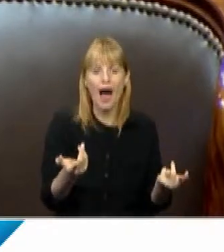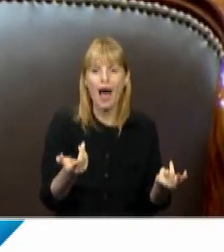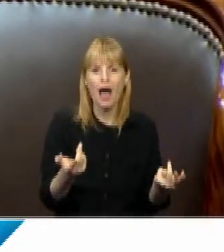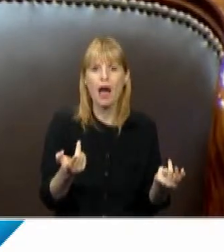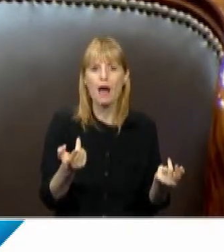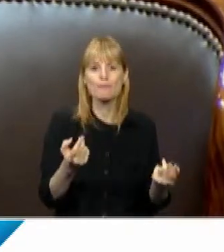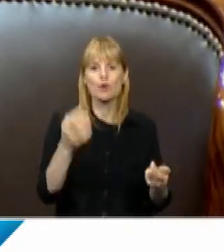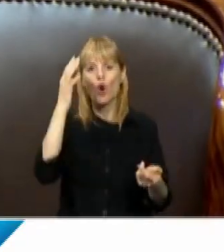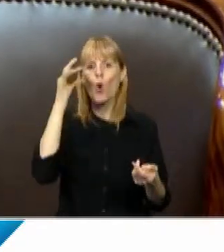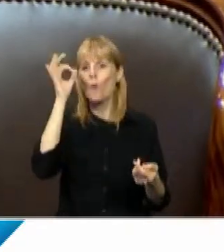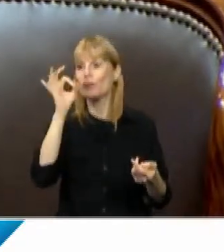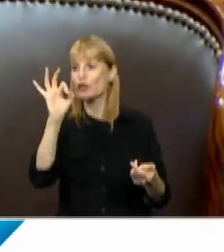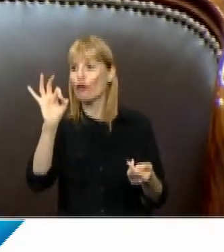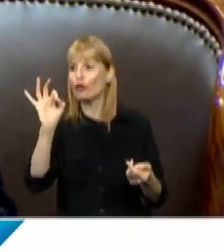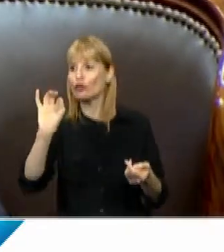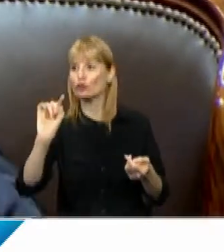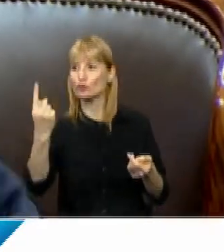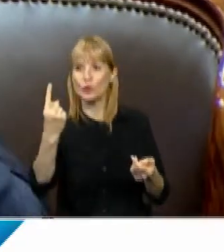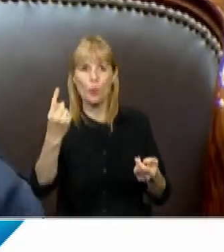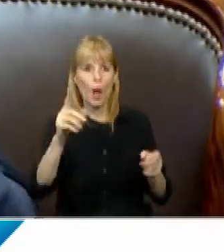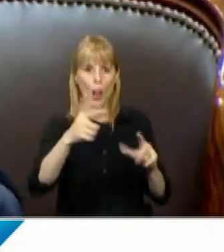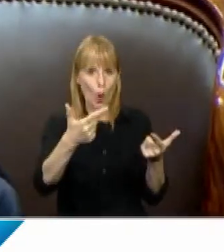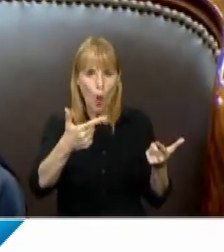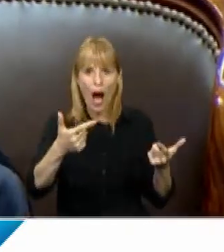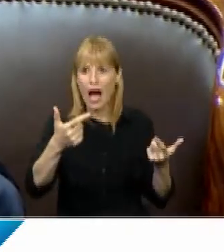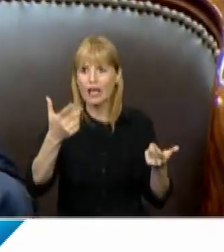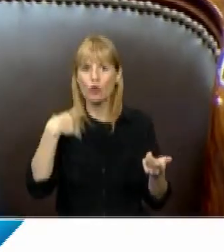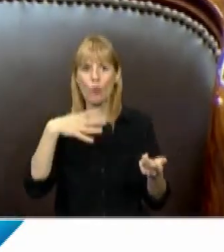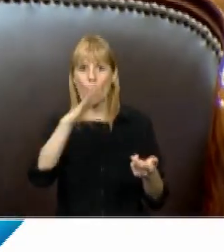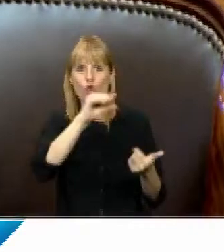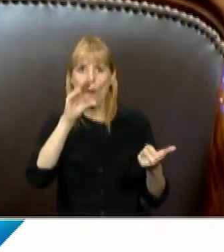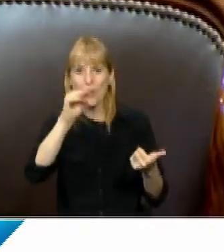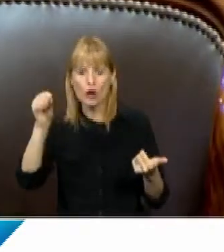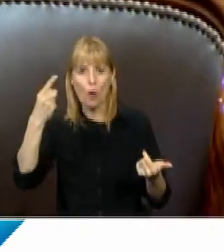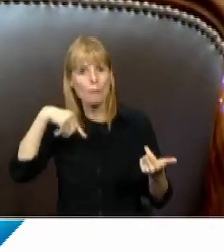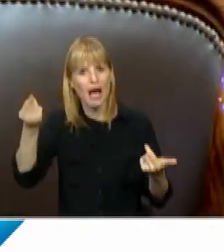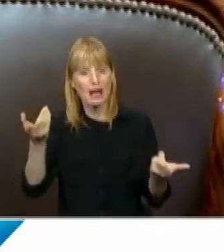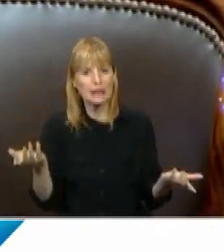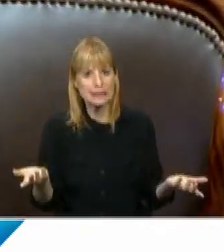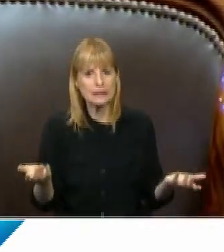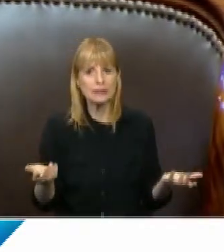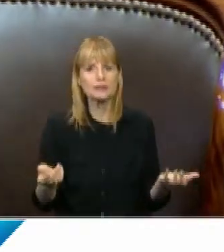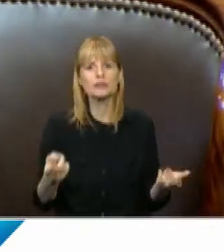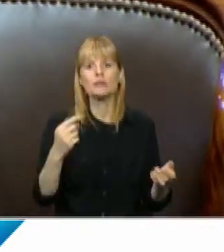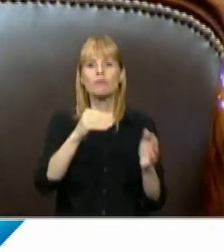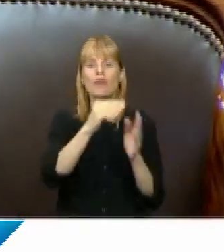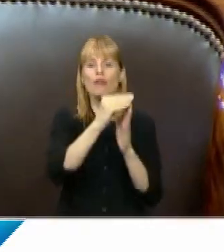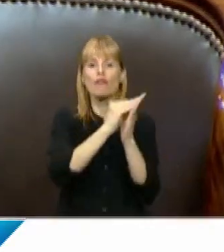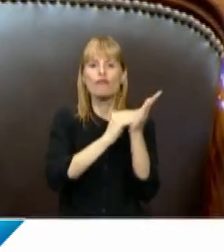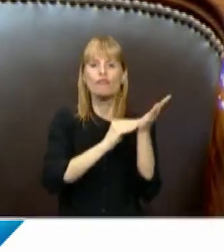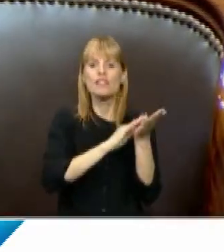tenemos. Hay mucho para hacer. Esta ficha limpia que vamos a sancionar es un pasito.